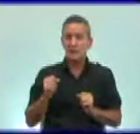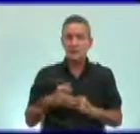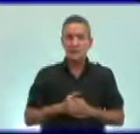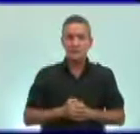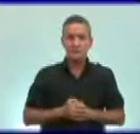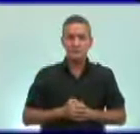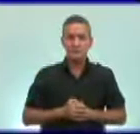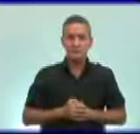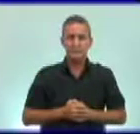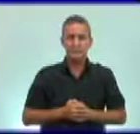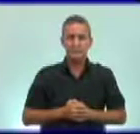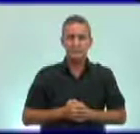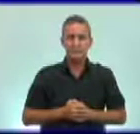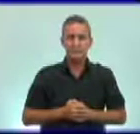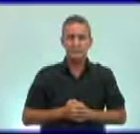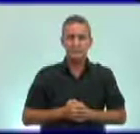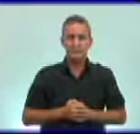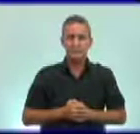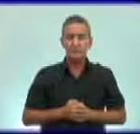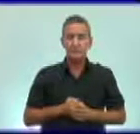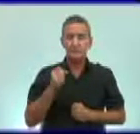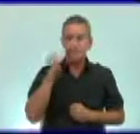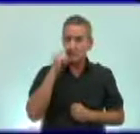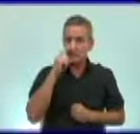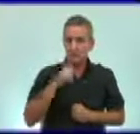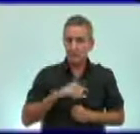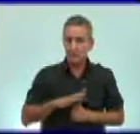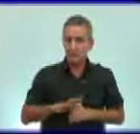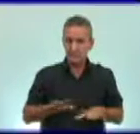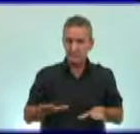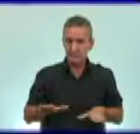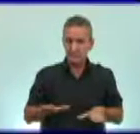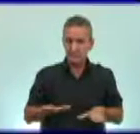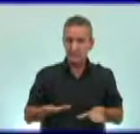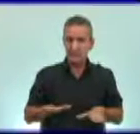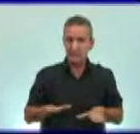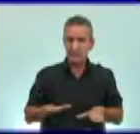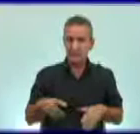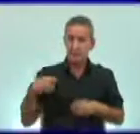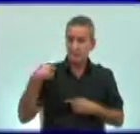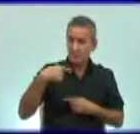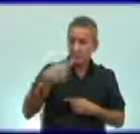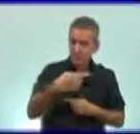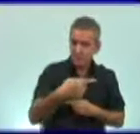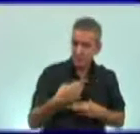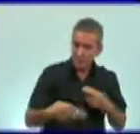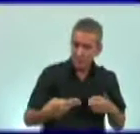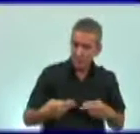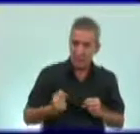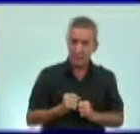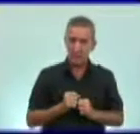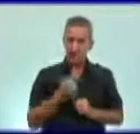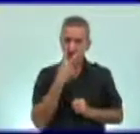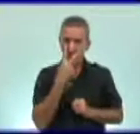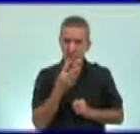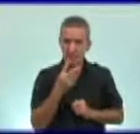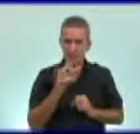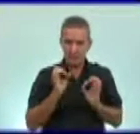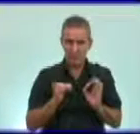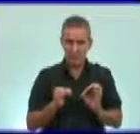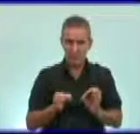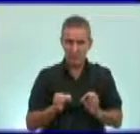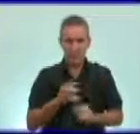repúblicas. Termino, como siempre y sistemáticamente hacemos, llevándolo a la realidad y a nuestros